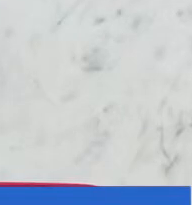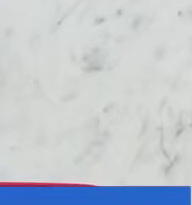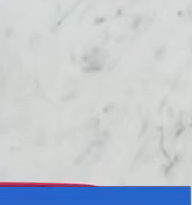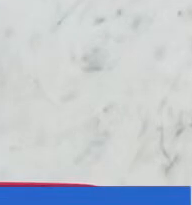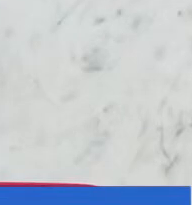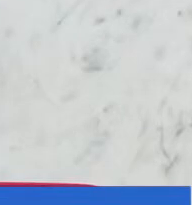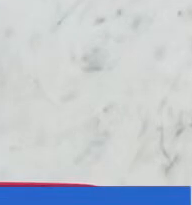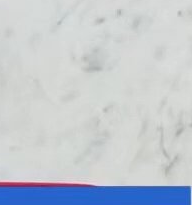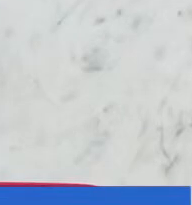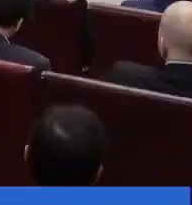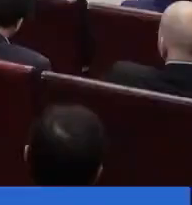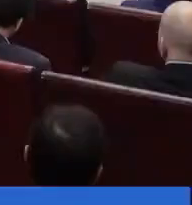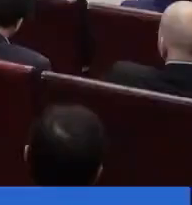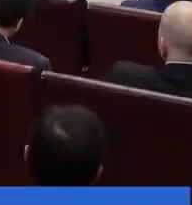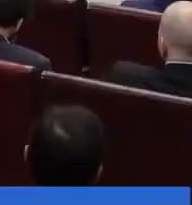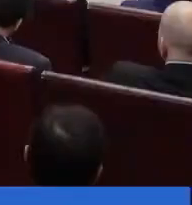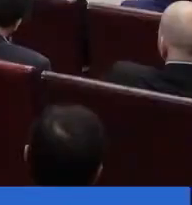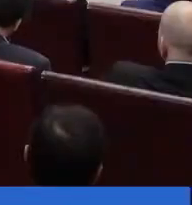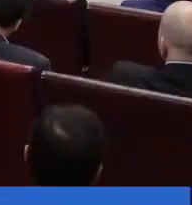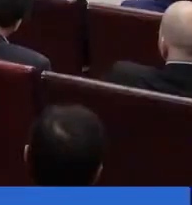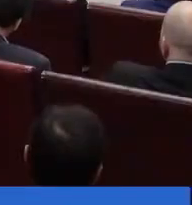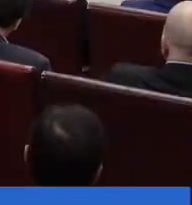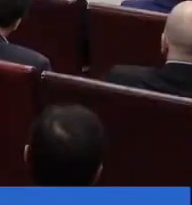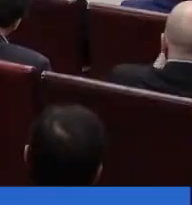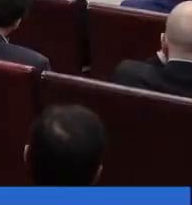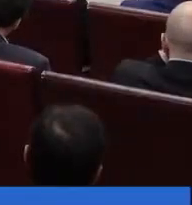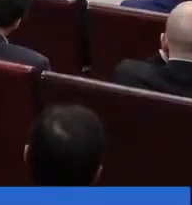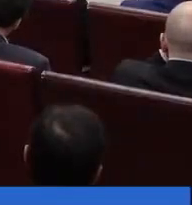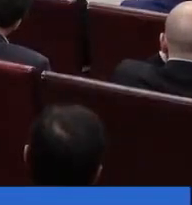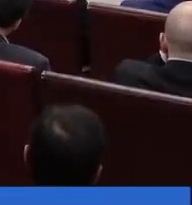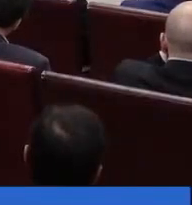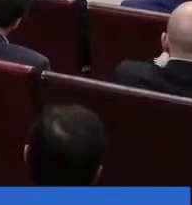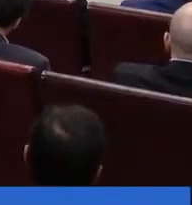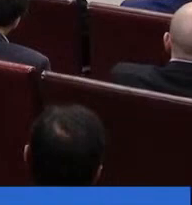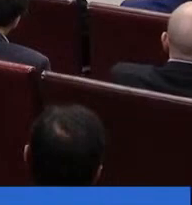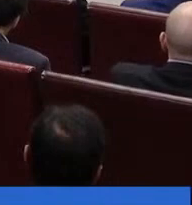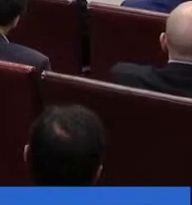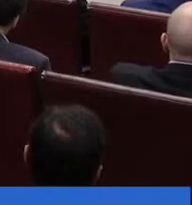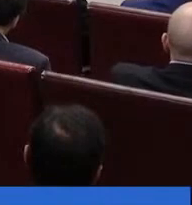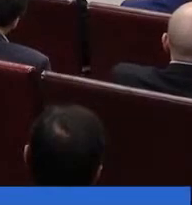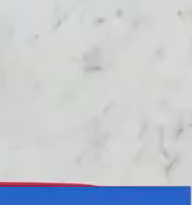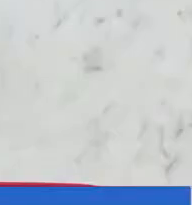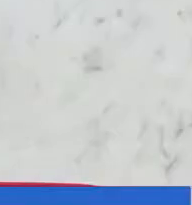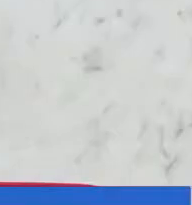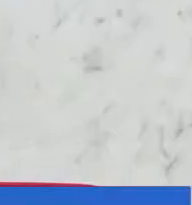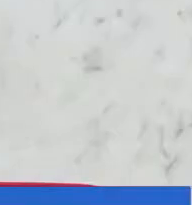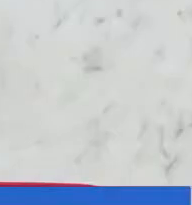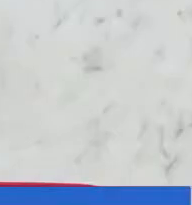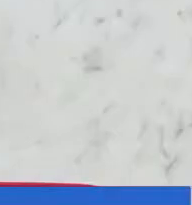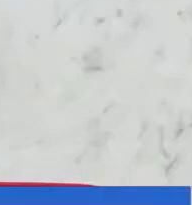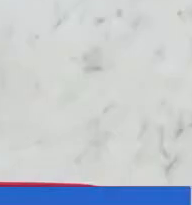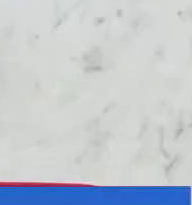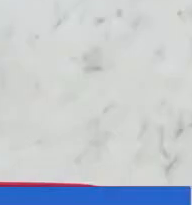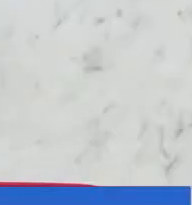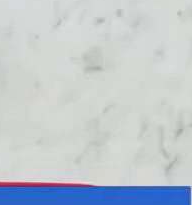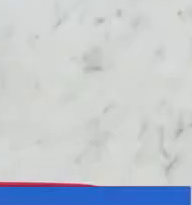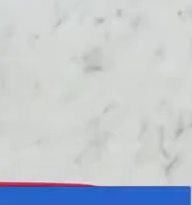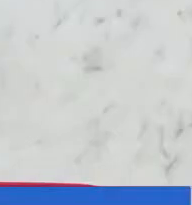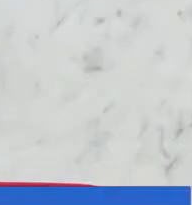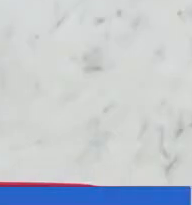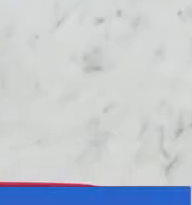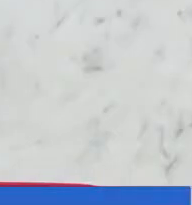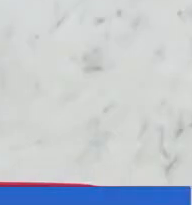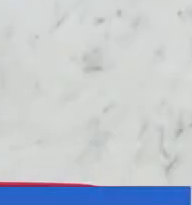hay voluntad de hacerlo eso es posible de lograrlo y esta lección de enfrentar los momentos duros difíciles con más inteligencia